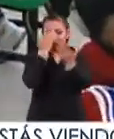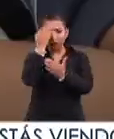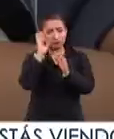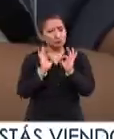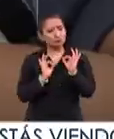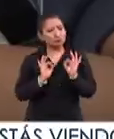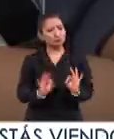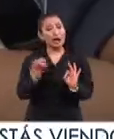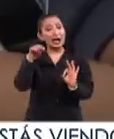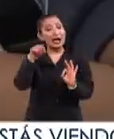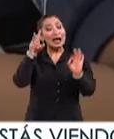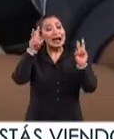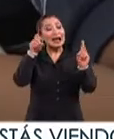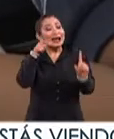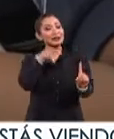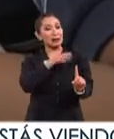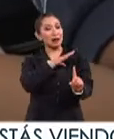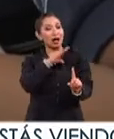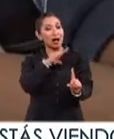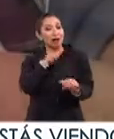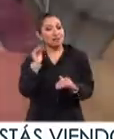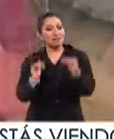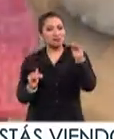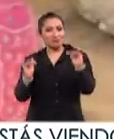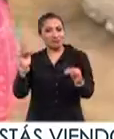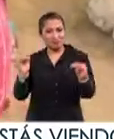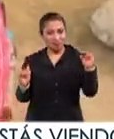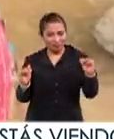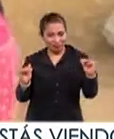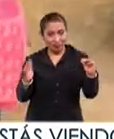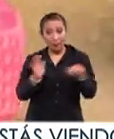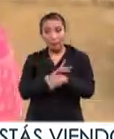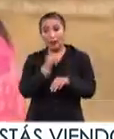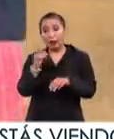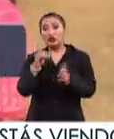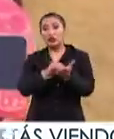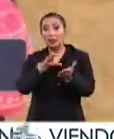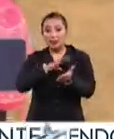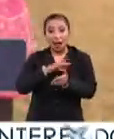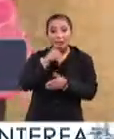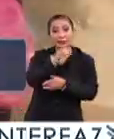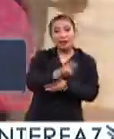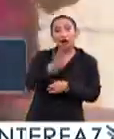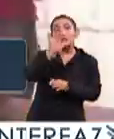escolaridad, en esta materia también presenta desigualdad, ya que aún existen